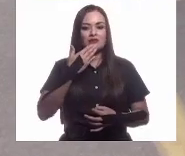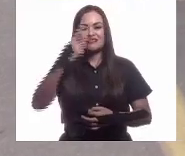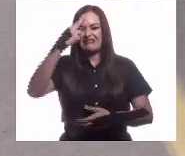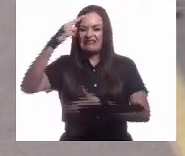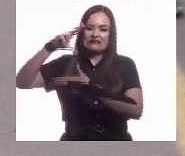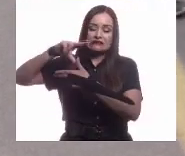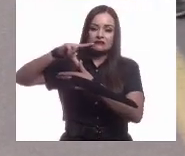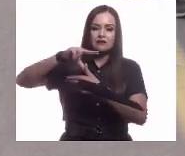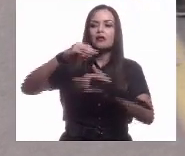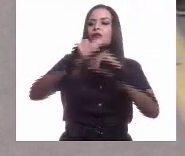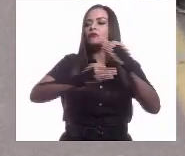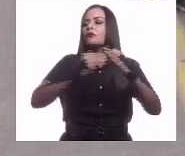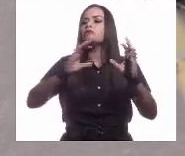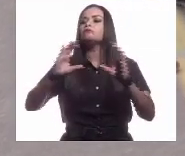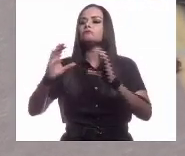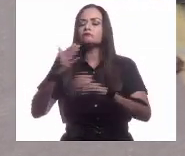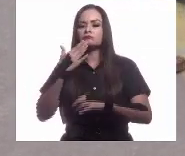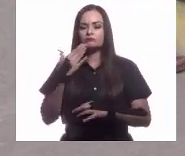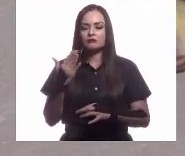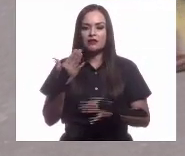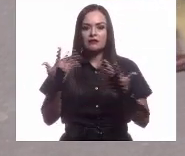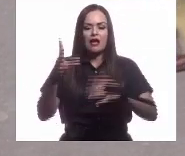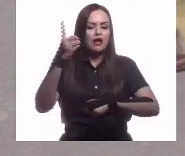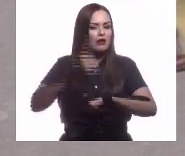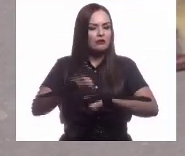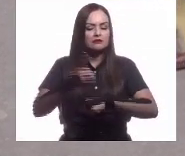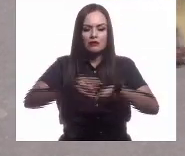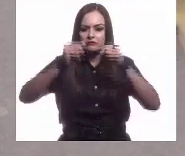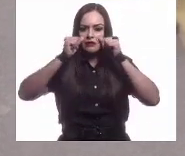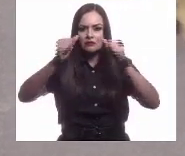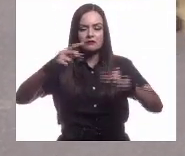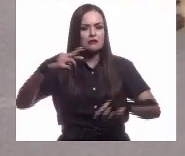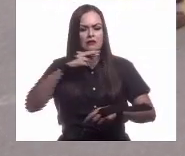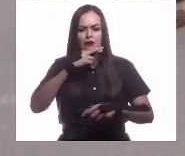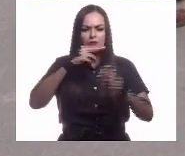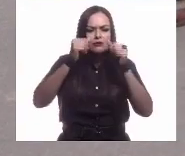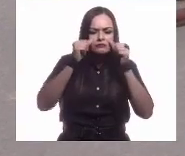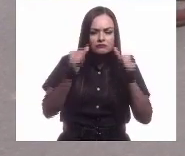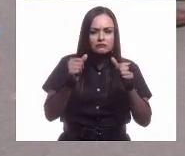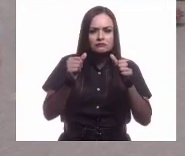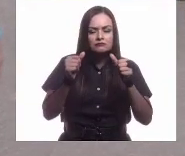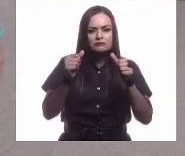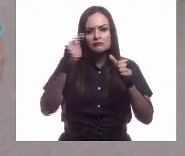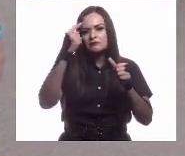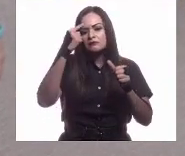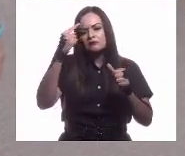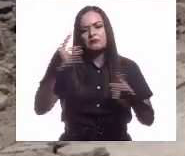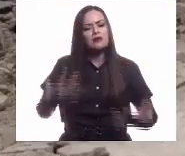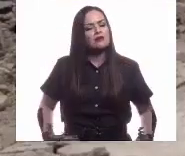meteoro. Los daños más urgentes se atendieron de inmediato para normalizar la vida cotidiana en el estado